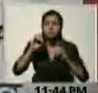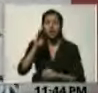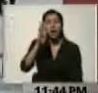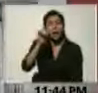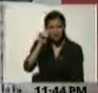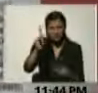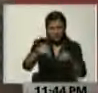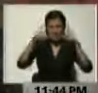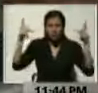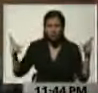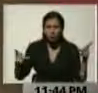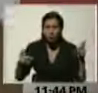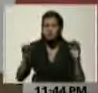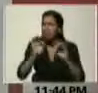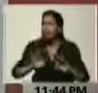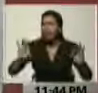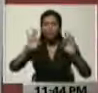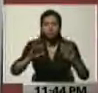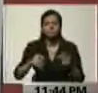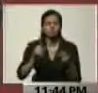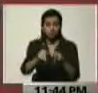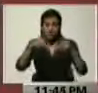nada. La Razón,